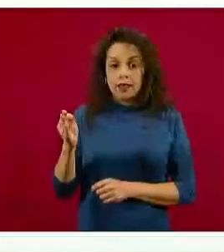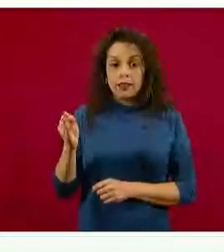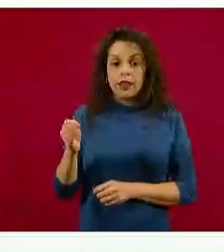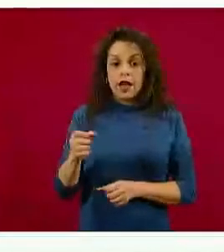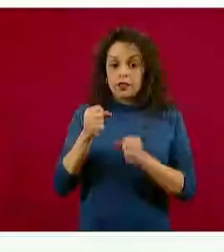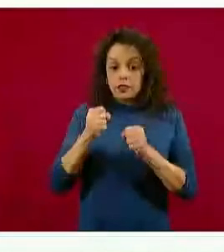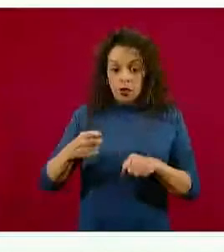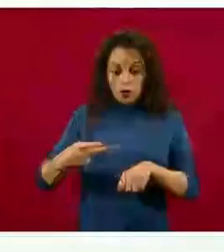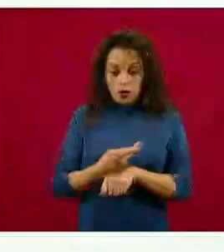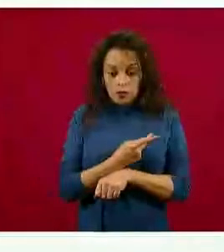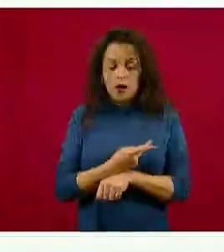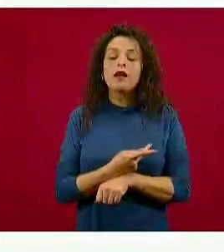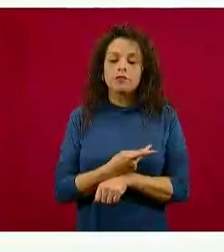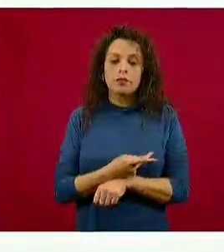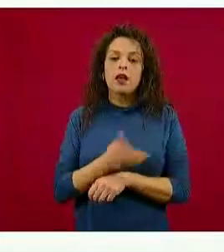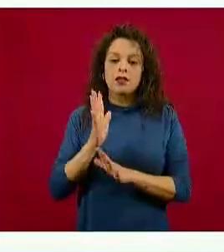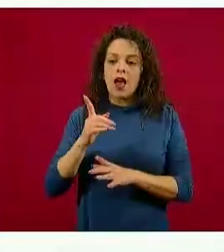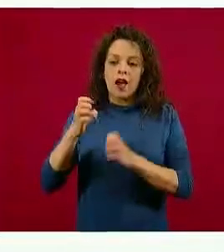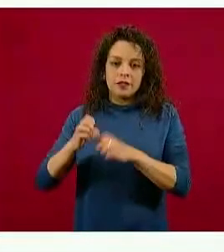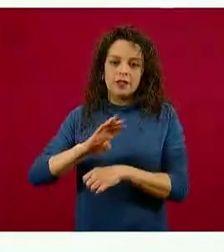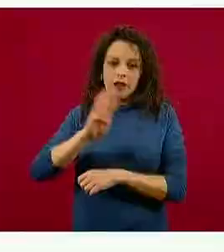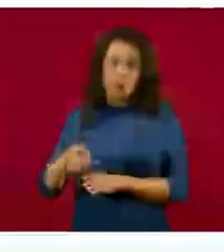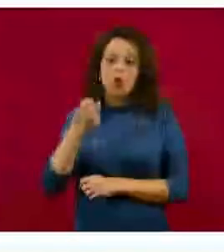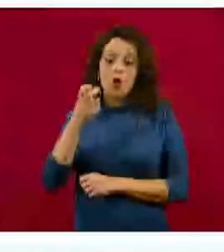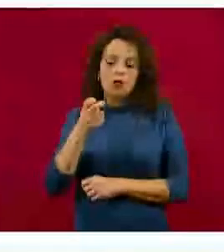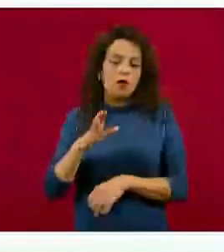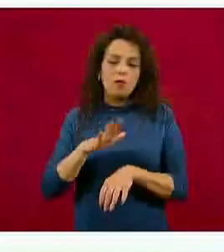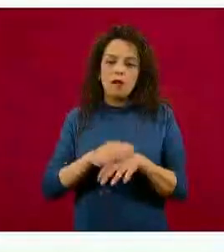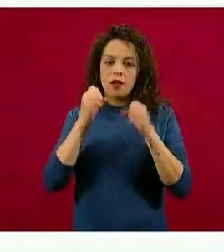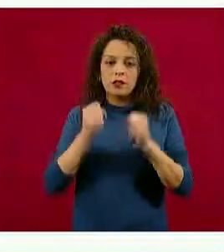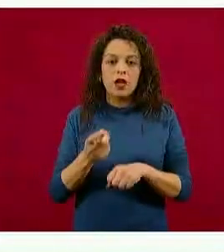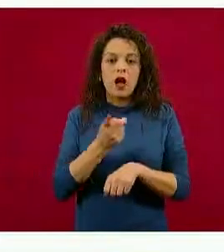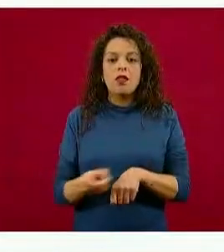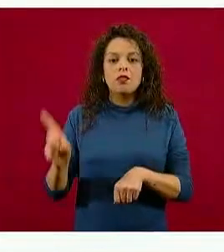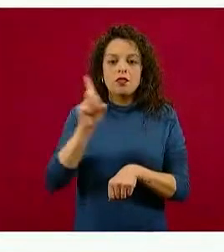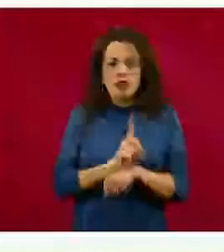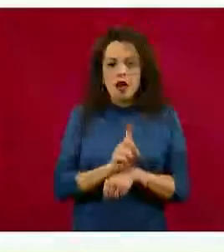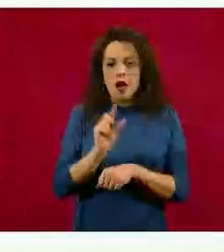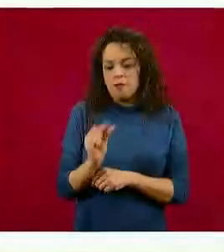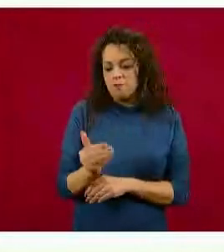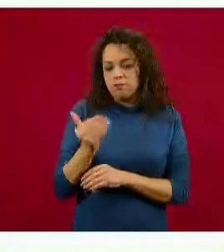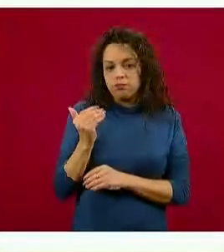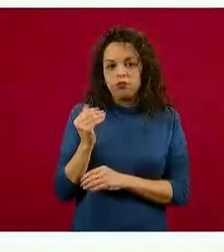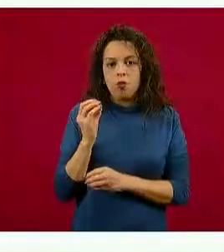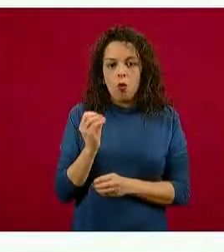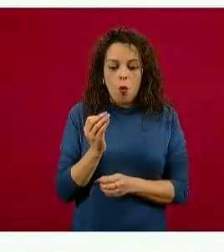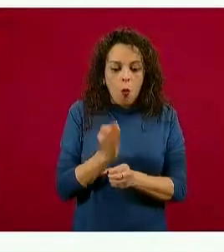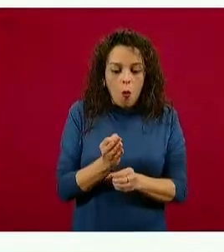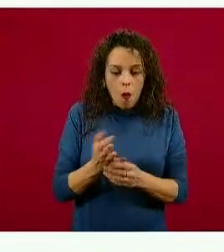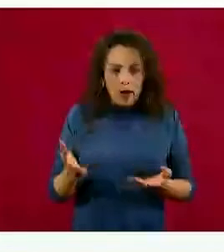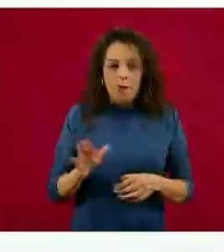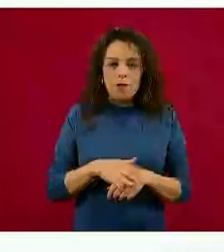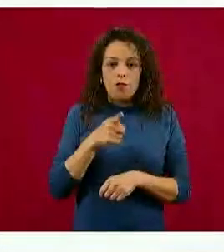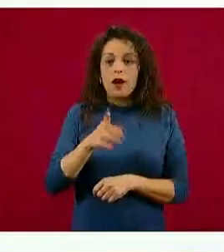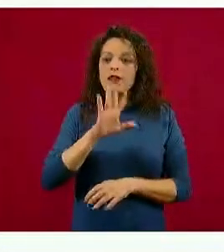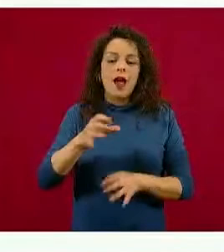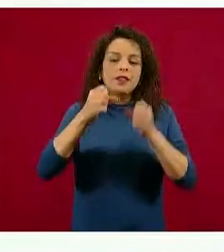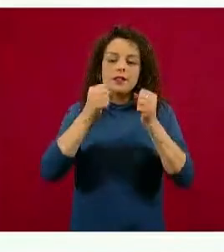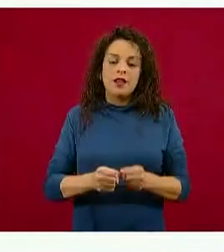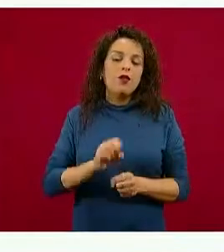defunciones lo más posible al día o a lo más reciente, porque es cuando ocurrieron las